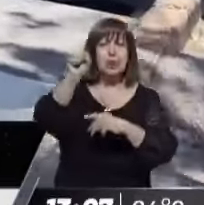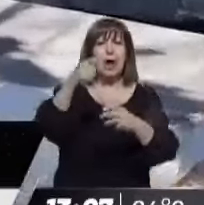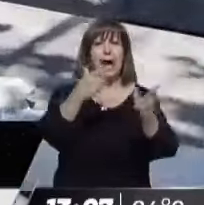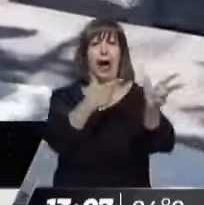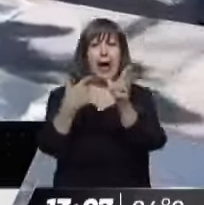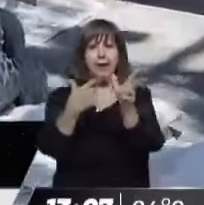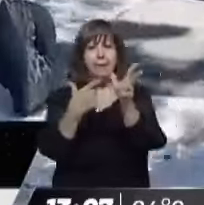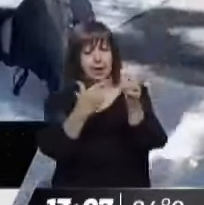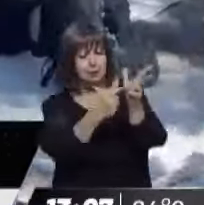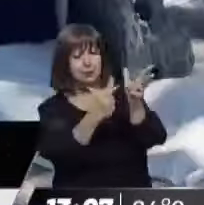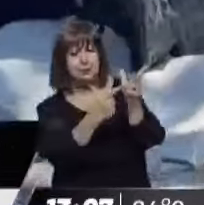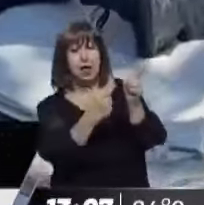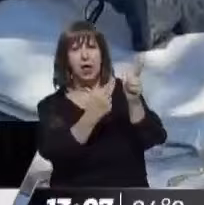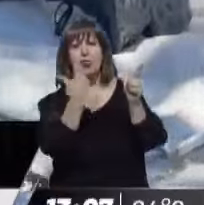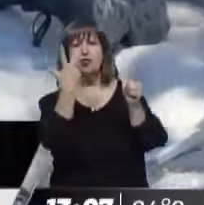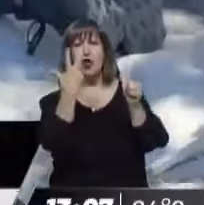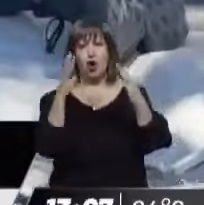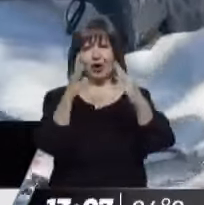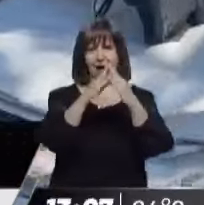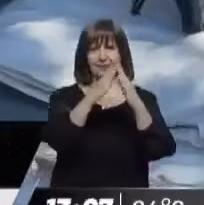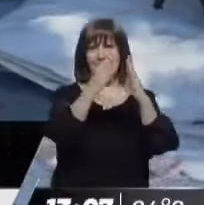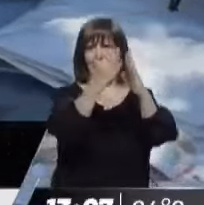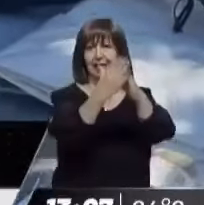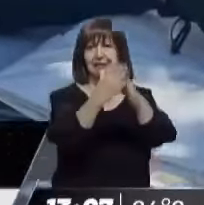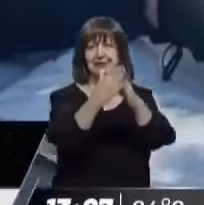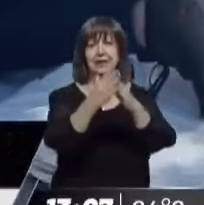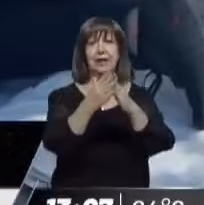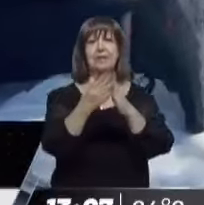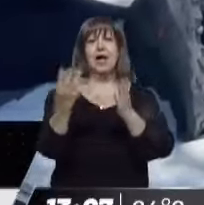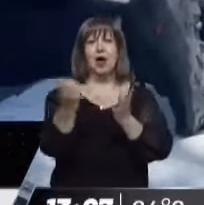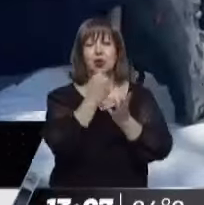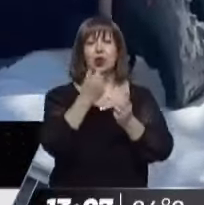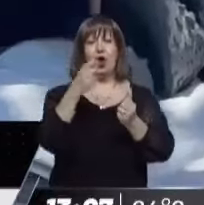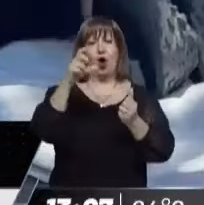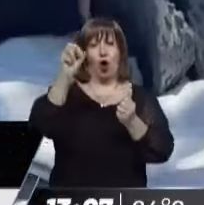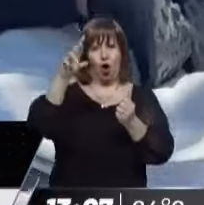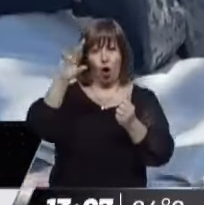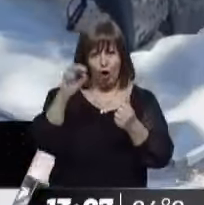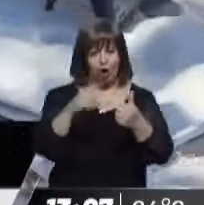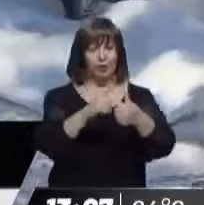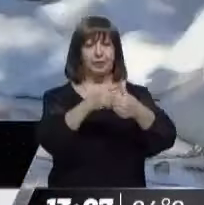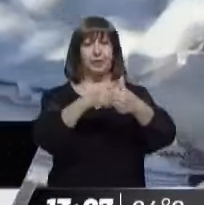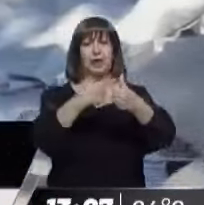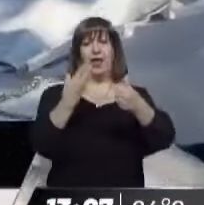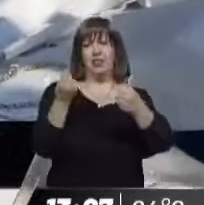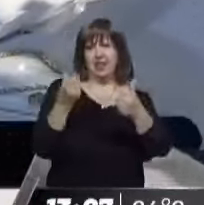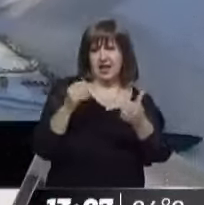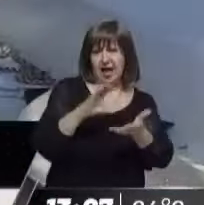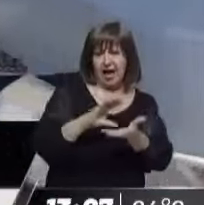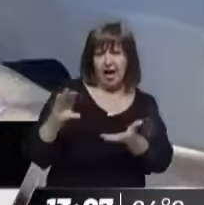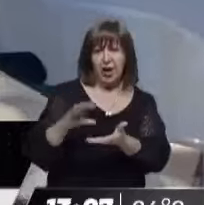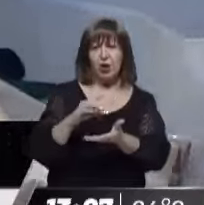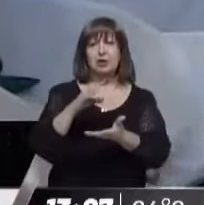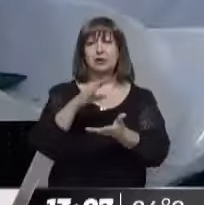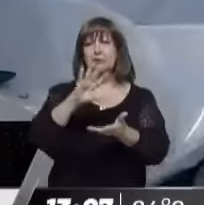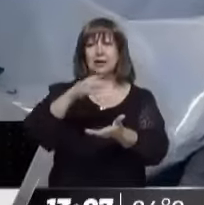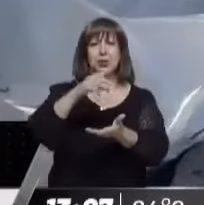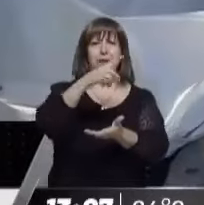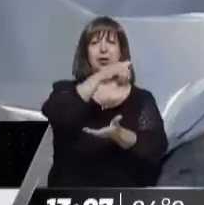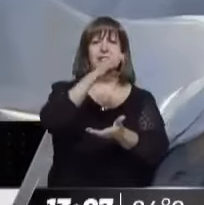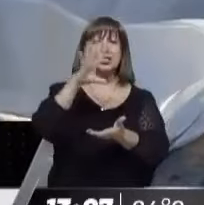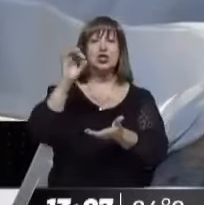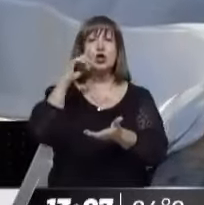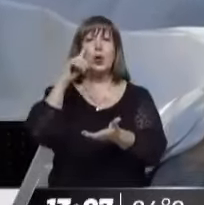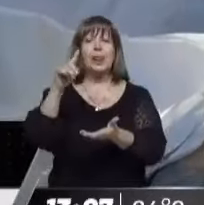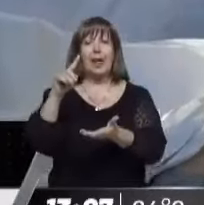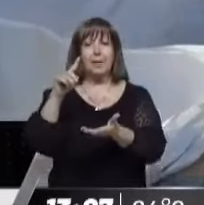de 20 armas en las dos casas, ha encontrado oro, ha encontrado dinero, cerca de 150.000 pesos.